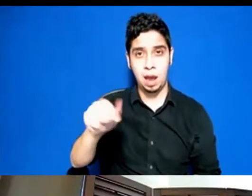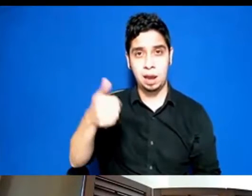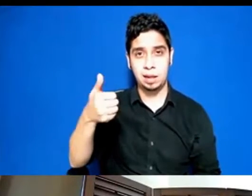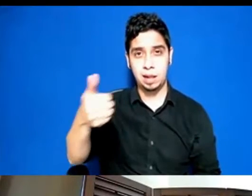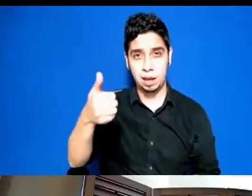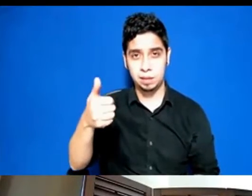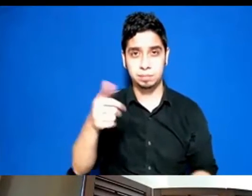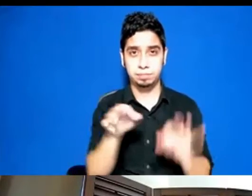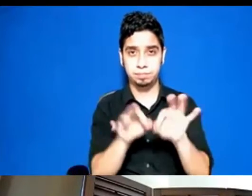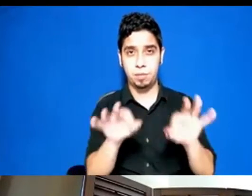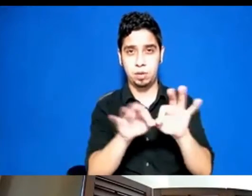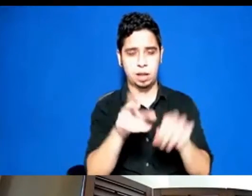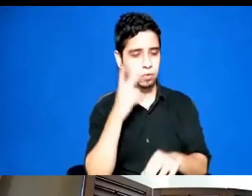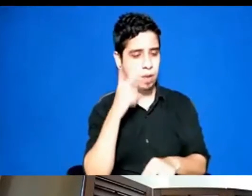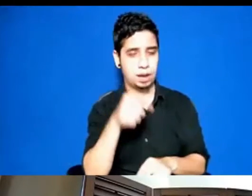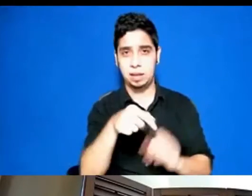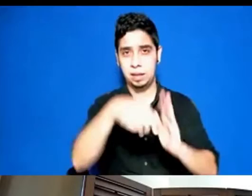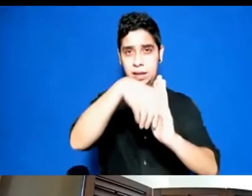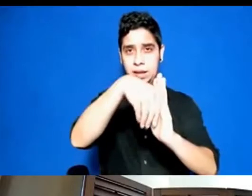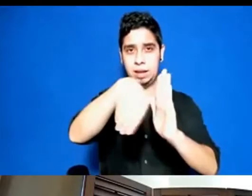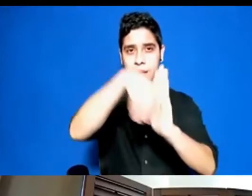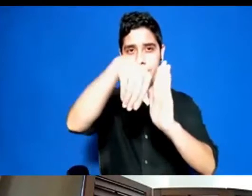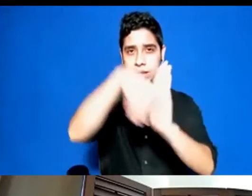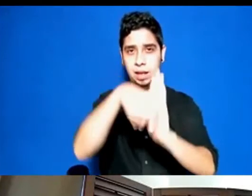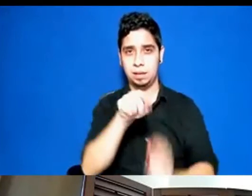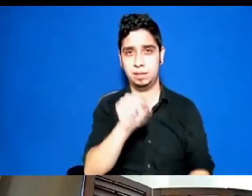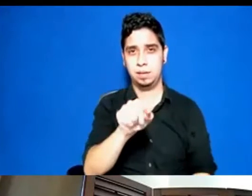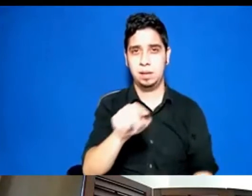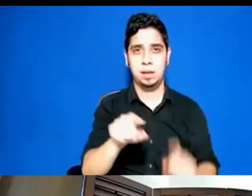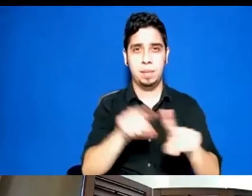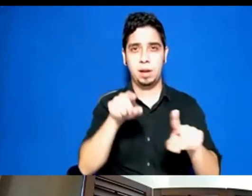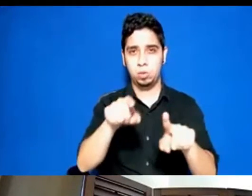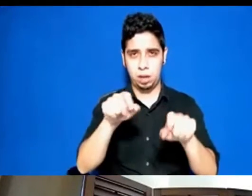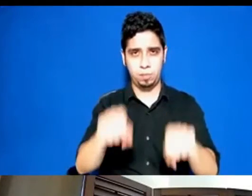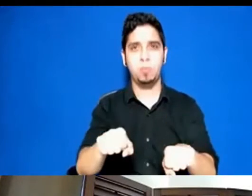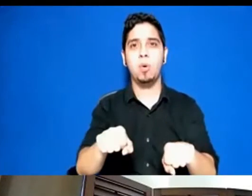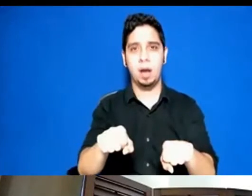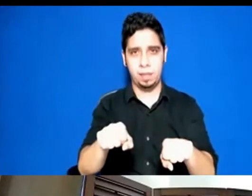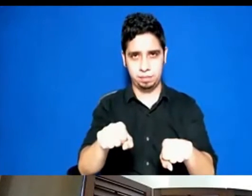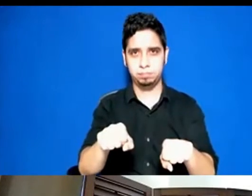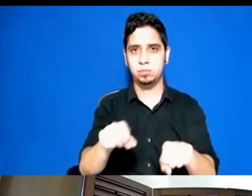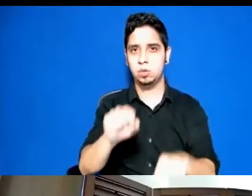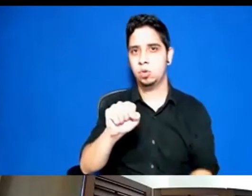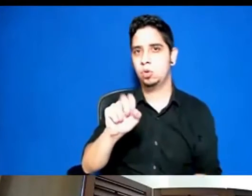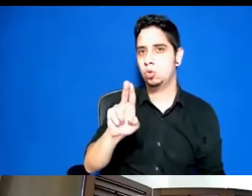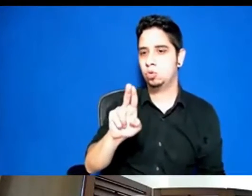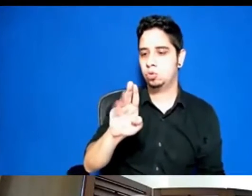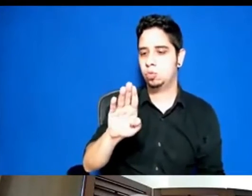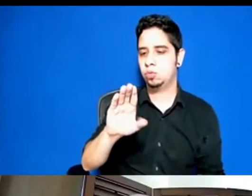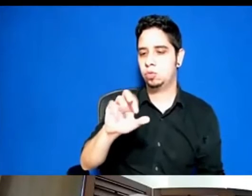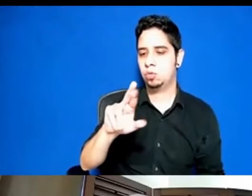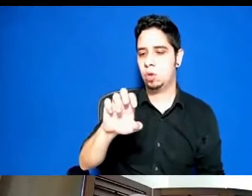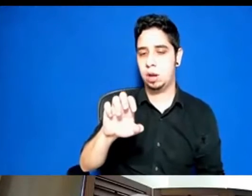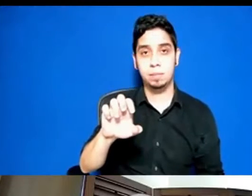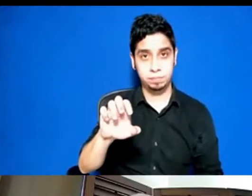también le dan a la campanita, ¡tiling!, para que se puedan suscribir al canal y le lleguen así todas las notificaciones de todas las